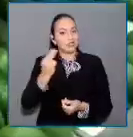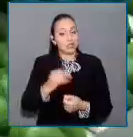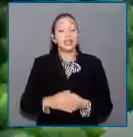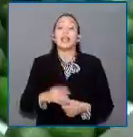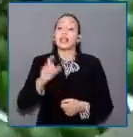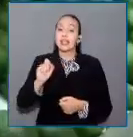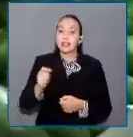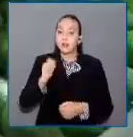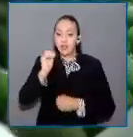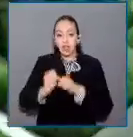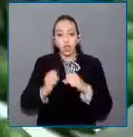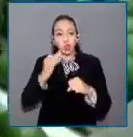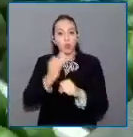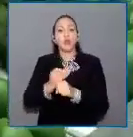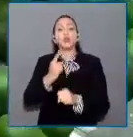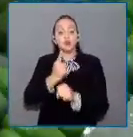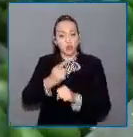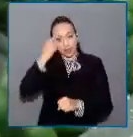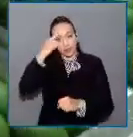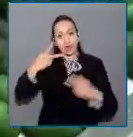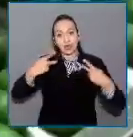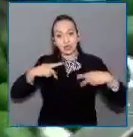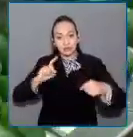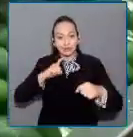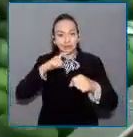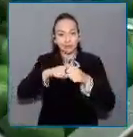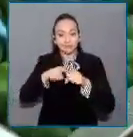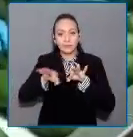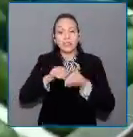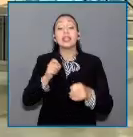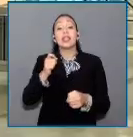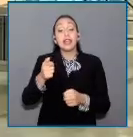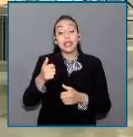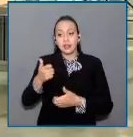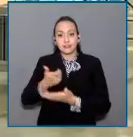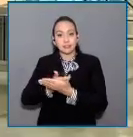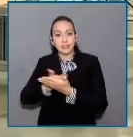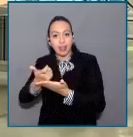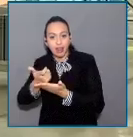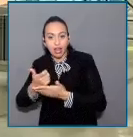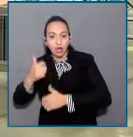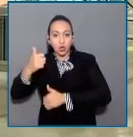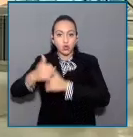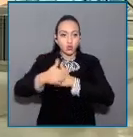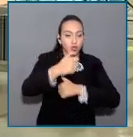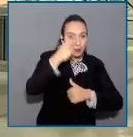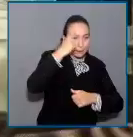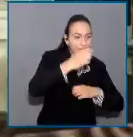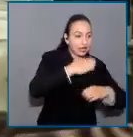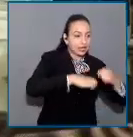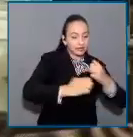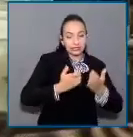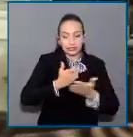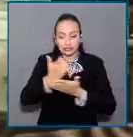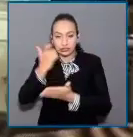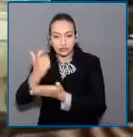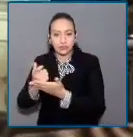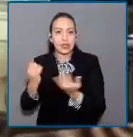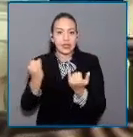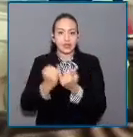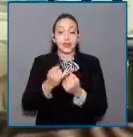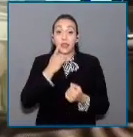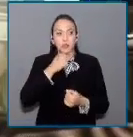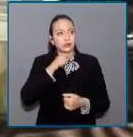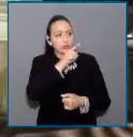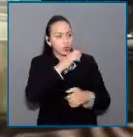bajos salarios para transitar a un modelo de desarrollo inclusivo. Demandaron la concientización de las empresas para que en